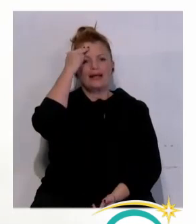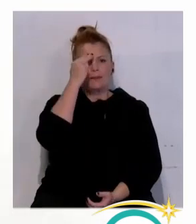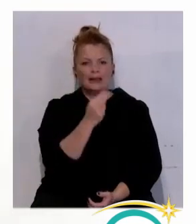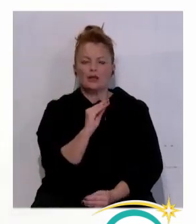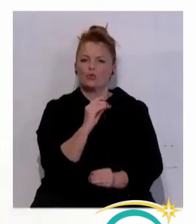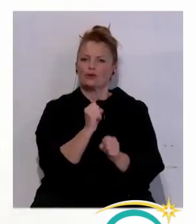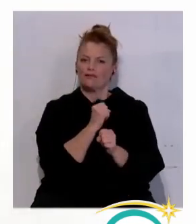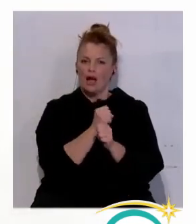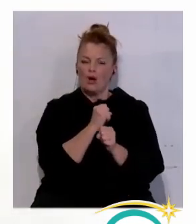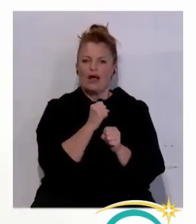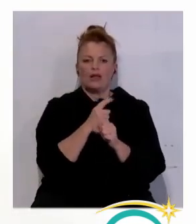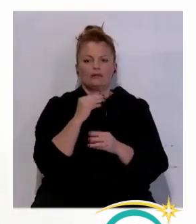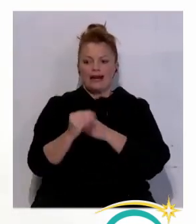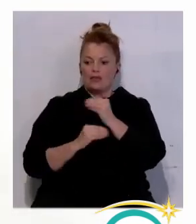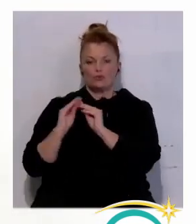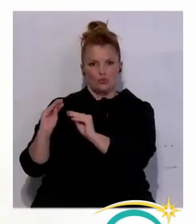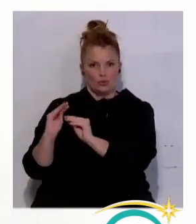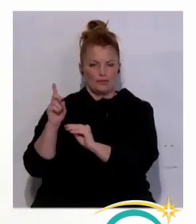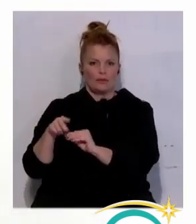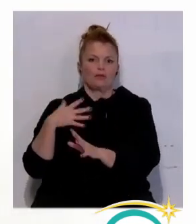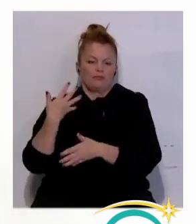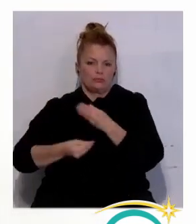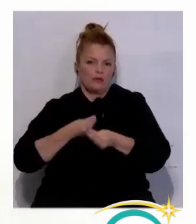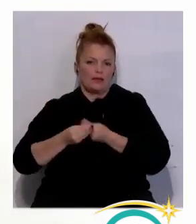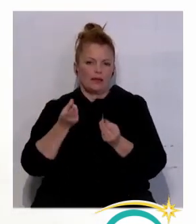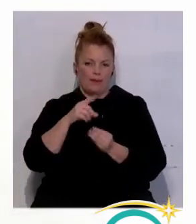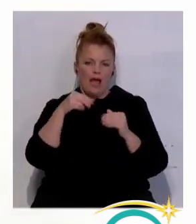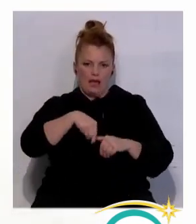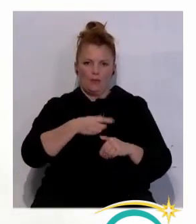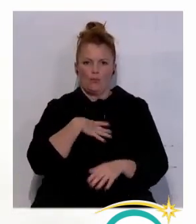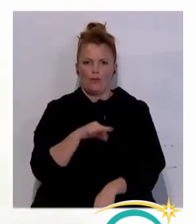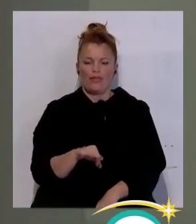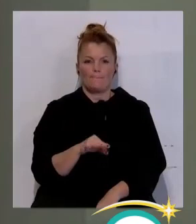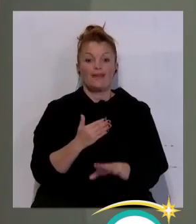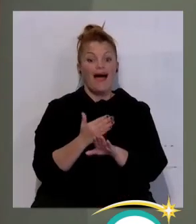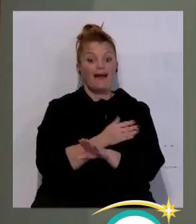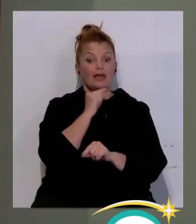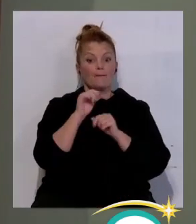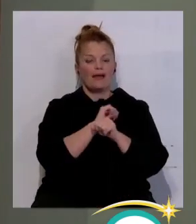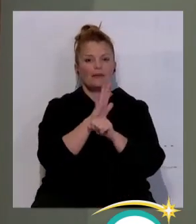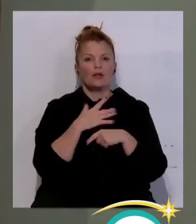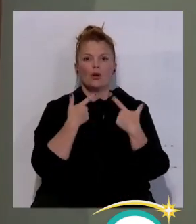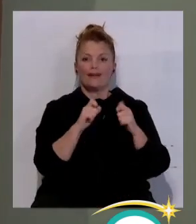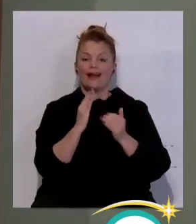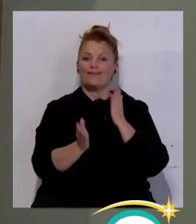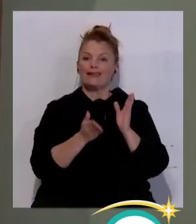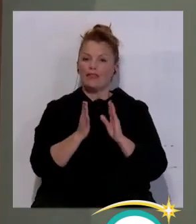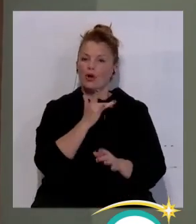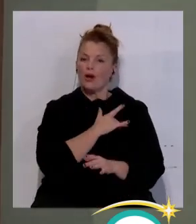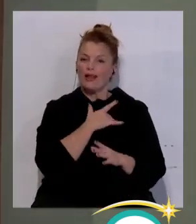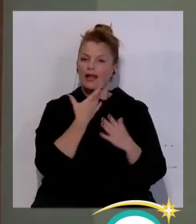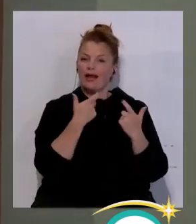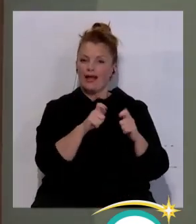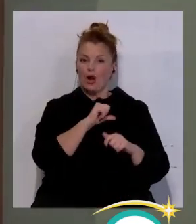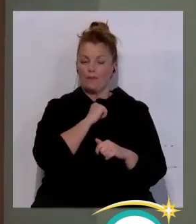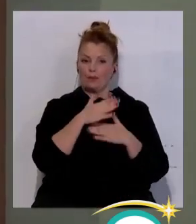ese trabajo, las realizan ellos, pero también igualmente se podría realizar aquí. Antes de la pandemia, la unidad de rehabilitación cardíaca del